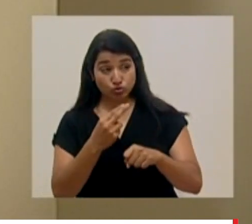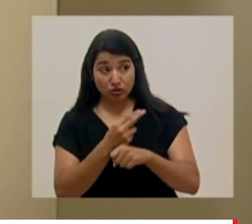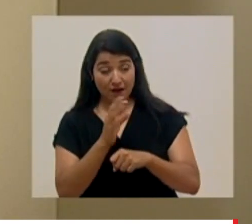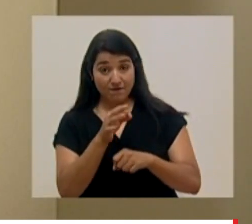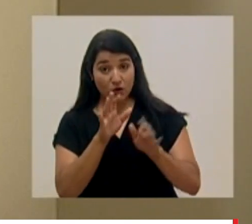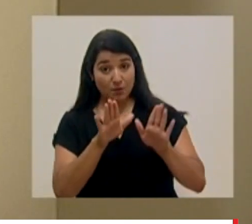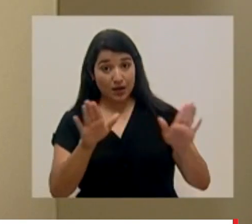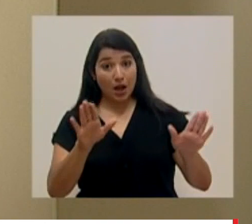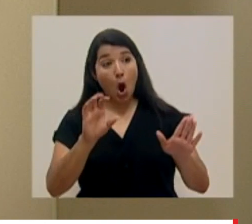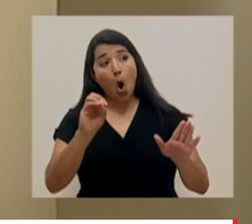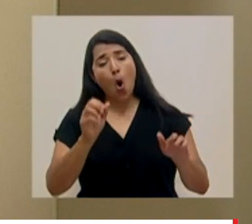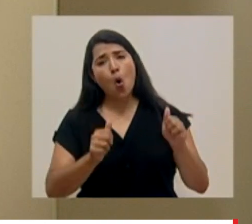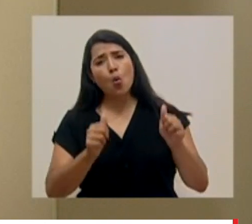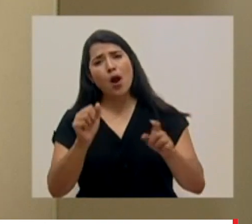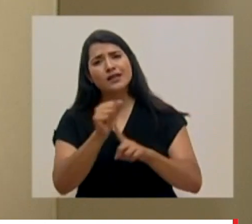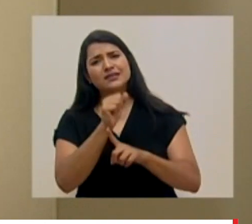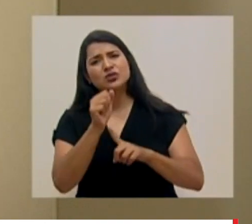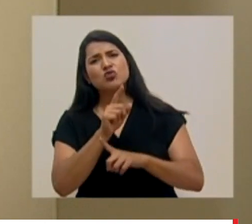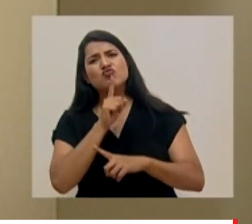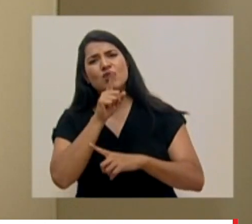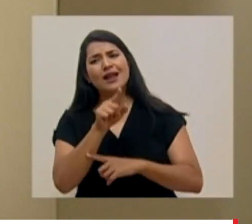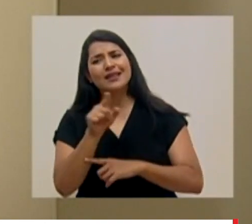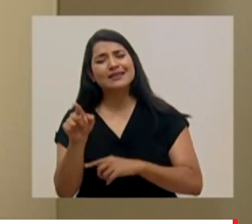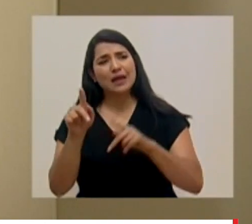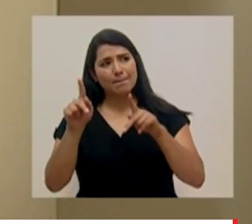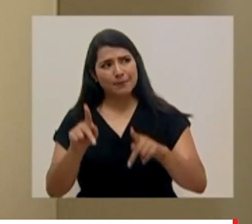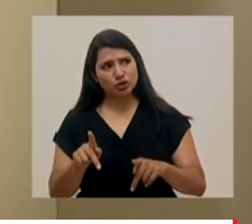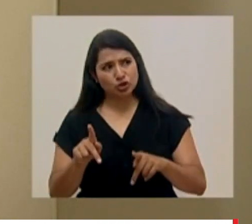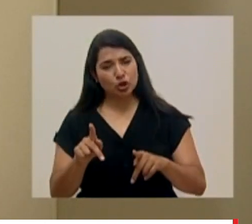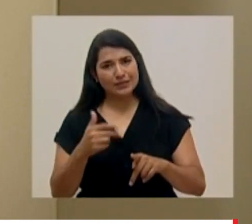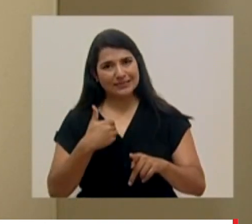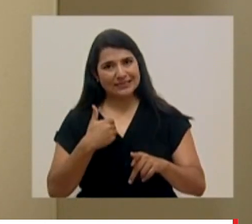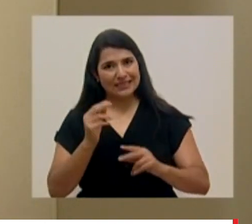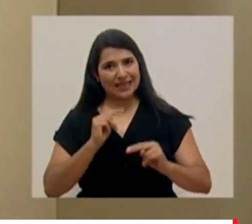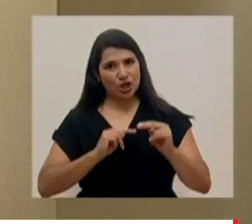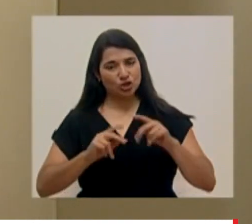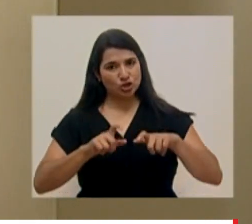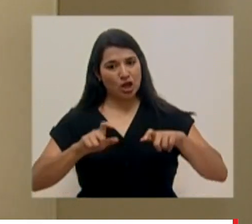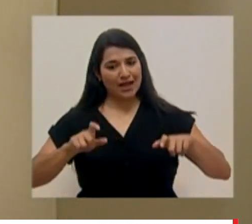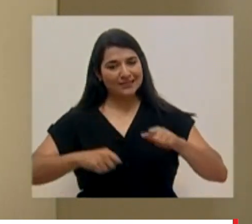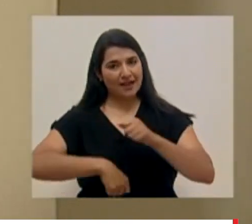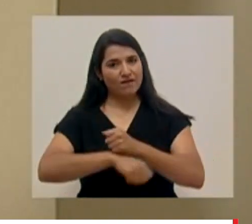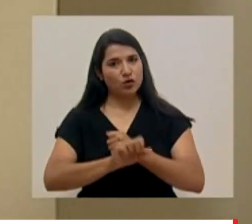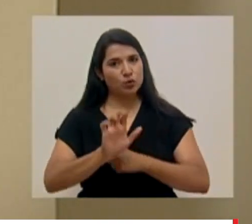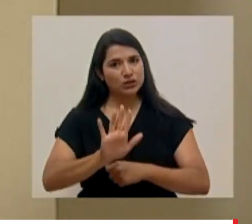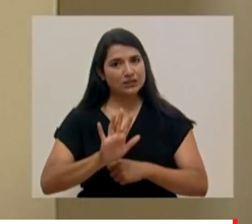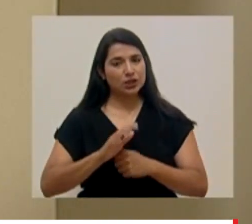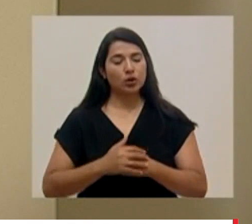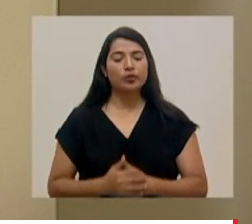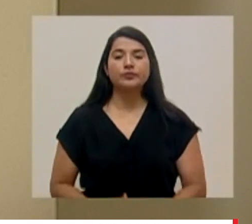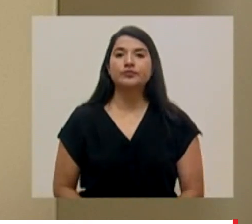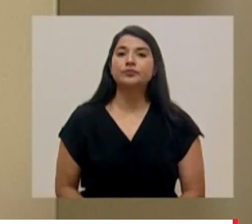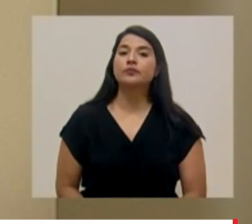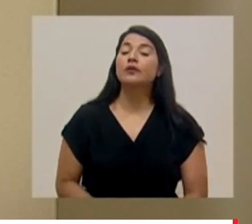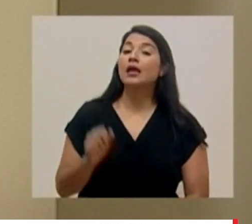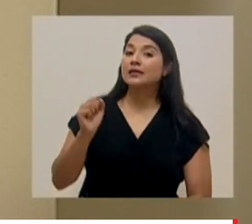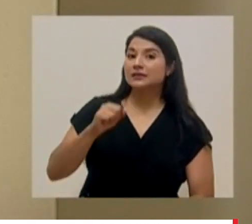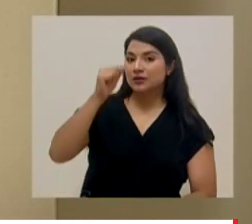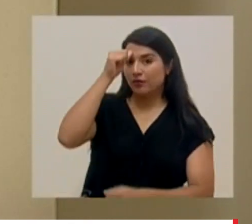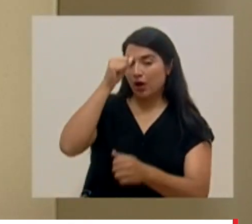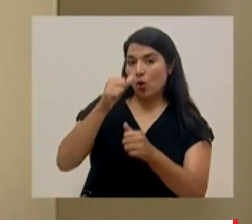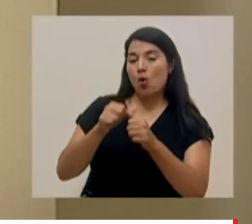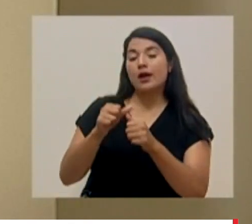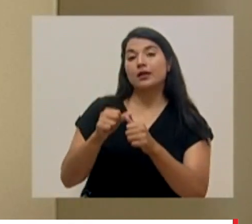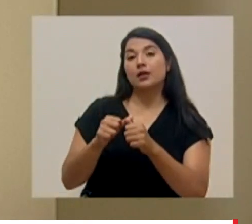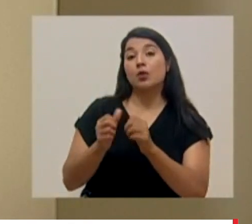general? O bien, ¿cuál es la realidad de estas empresas con las medidas actuales? Sí, bueno, recordemos que la capacidad